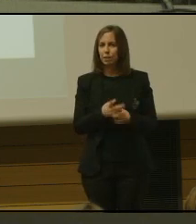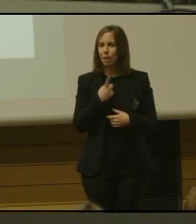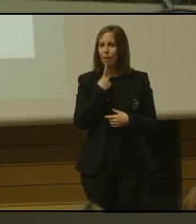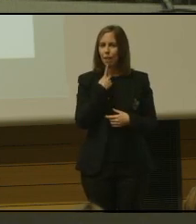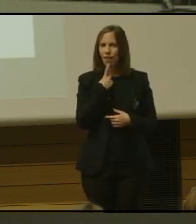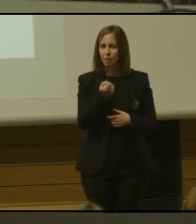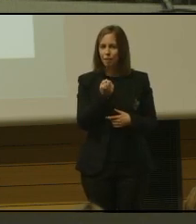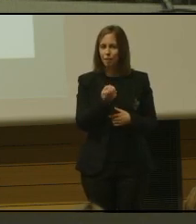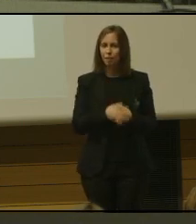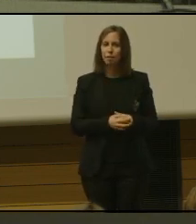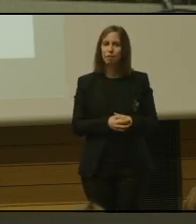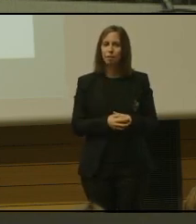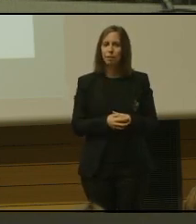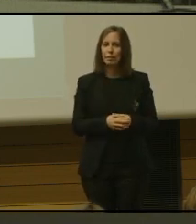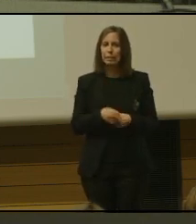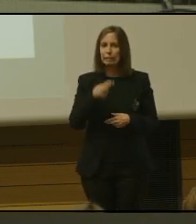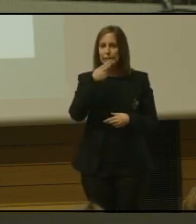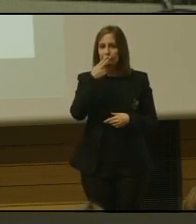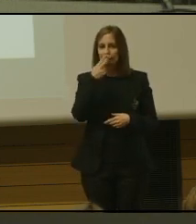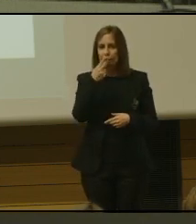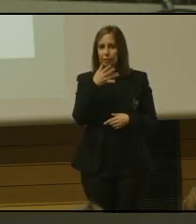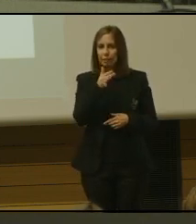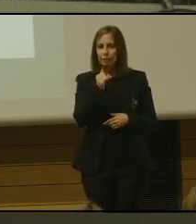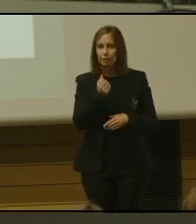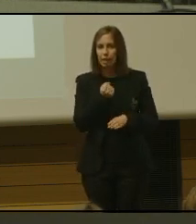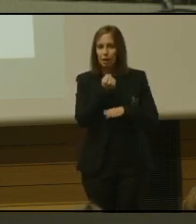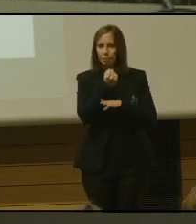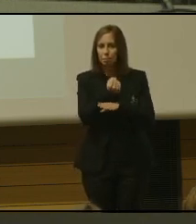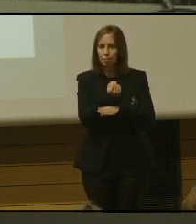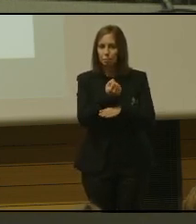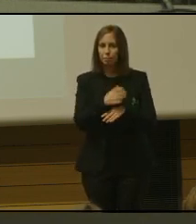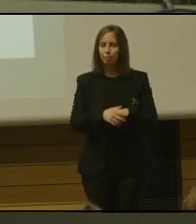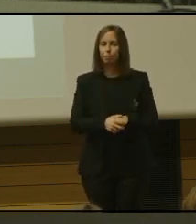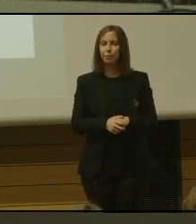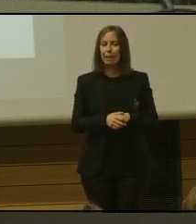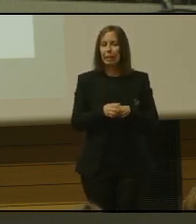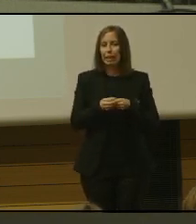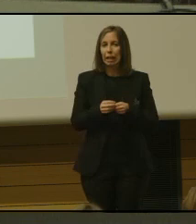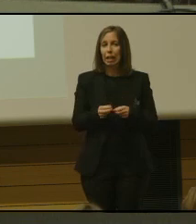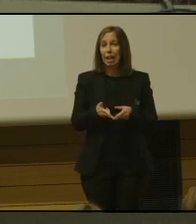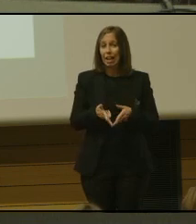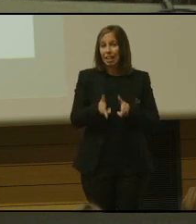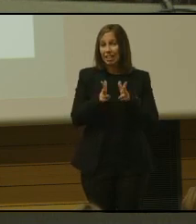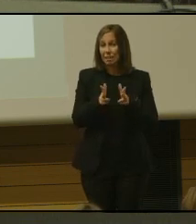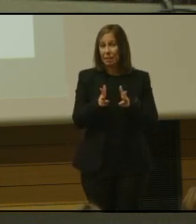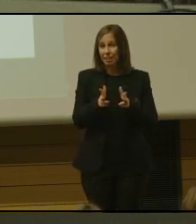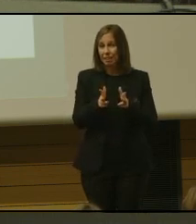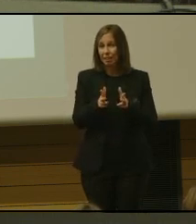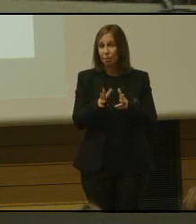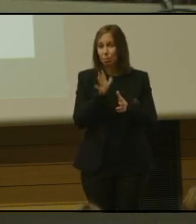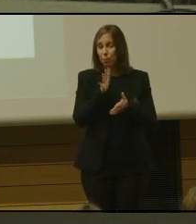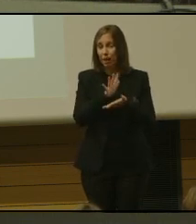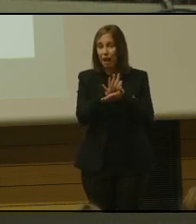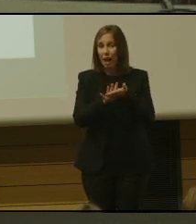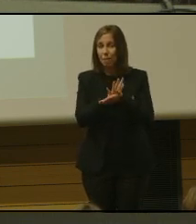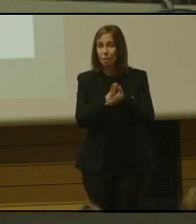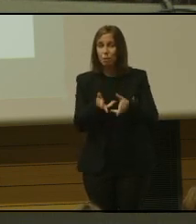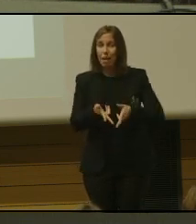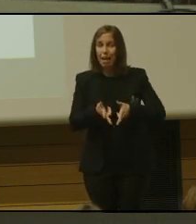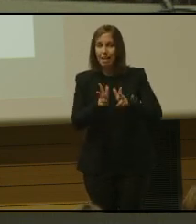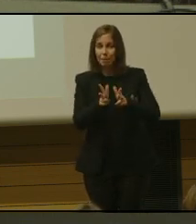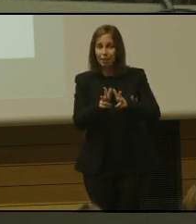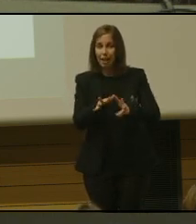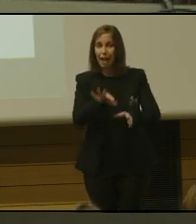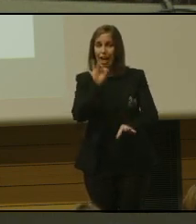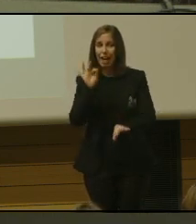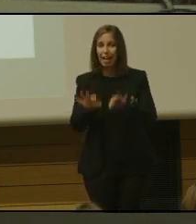complejo. Los intereses que hay detrás o la libertad, porque muchas veces de lo que se habla es de esa libertad de elección en